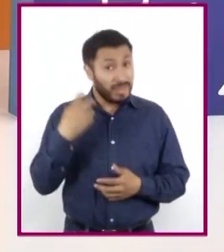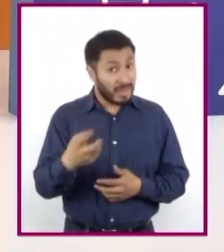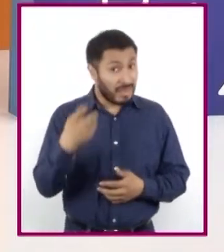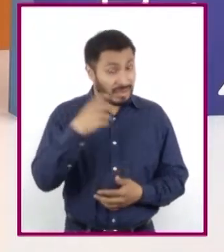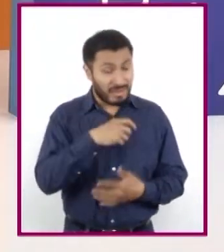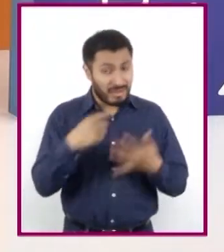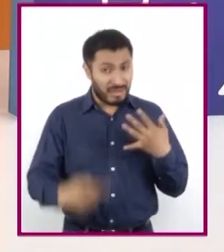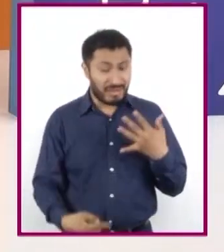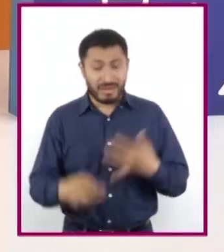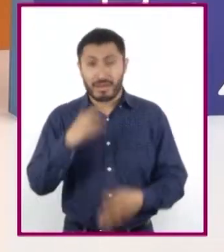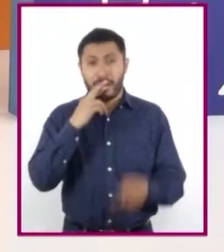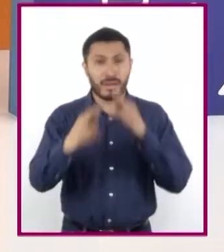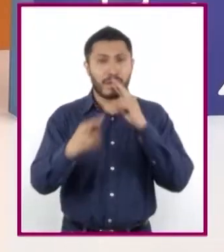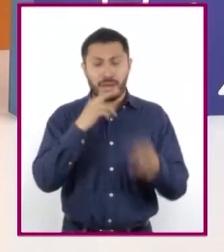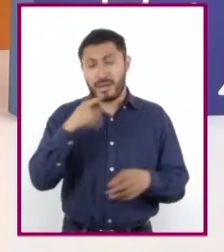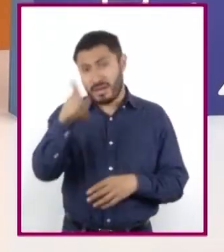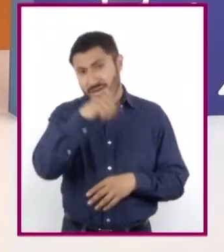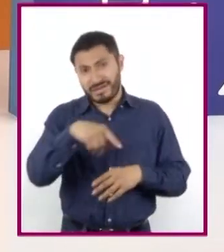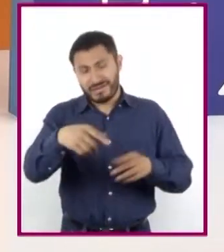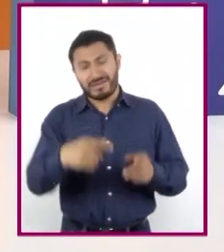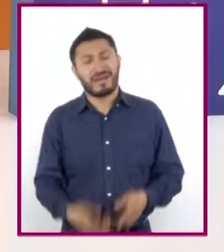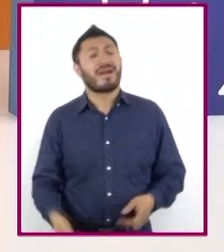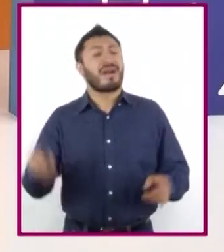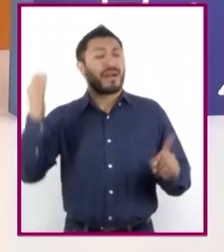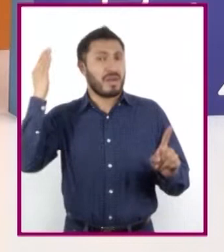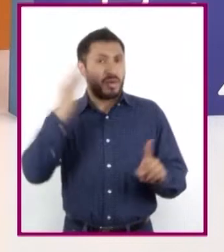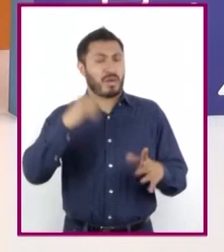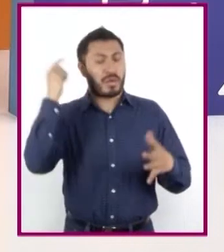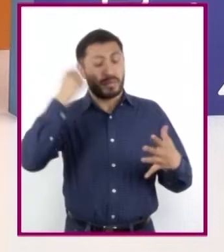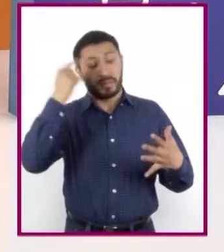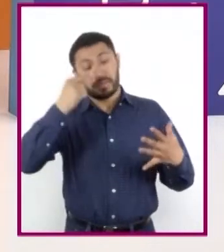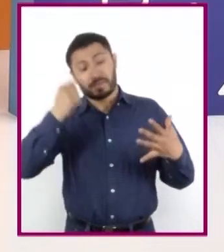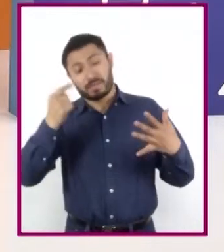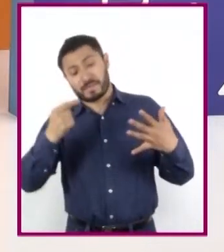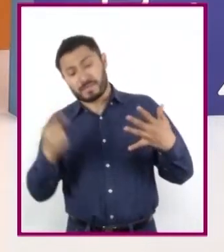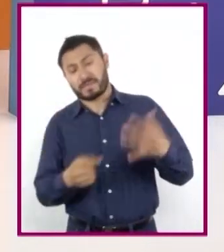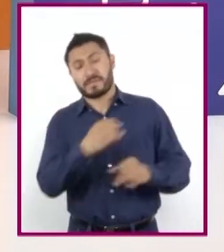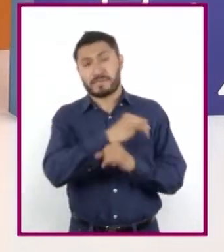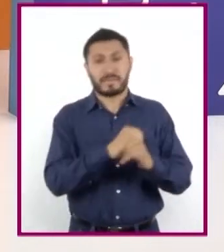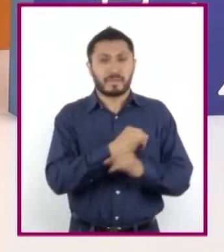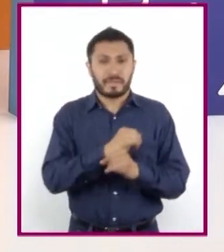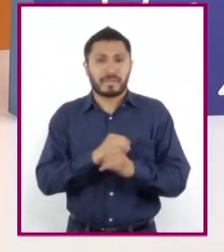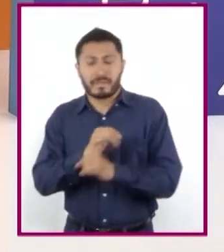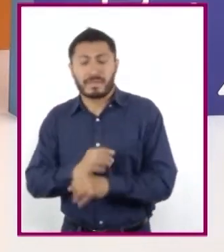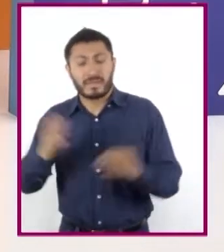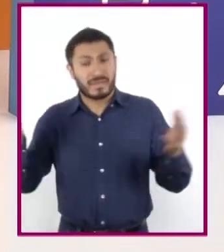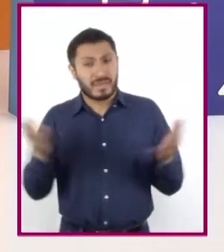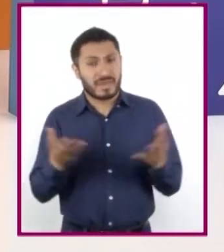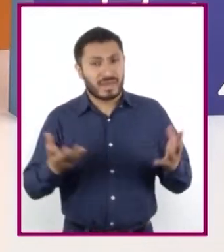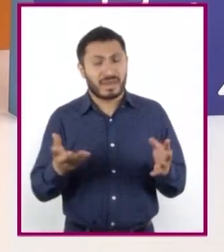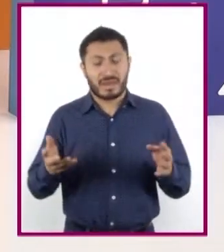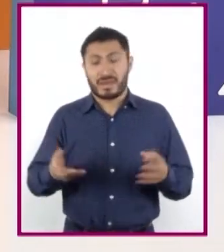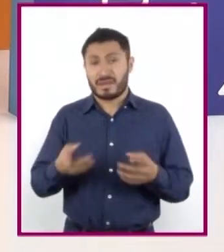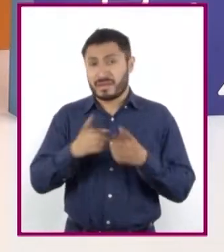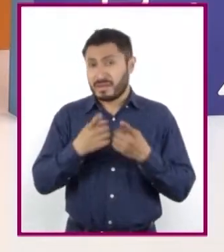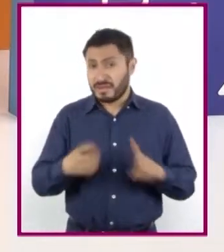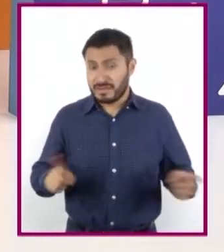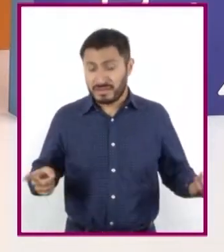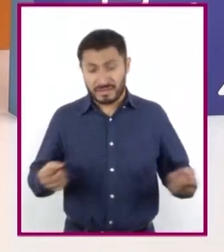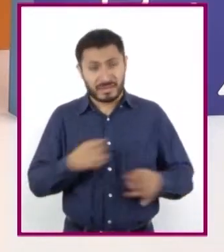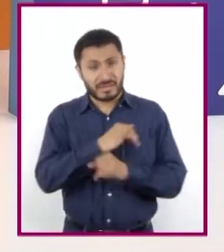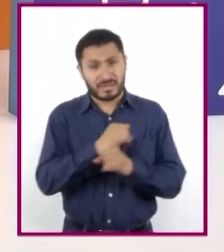respuestas podrán ir planteando sus objetivos de investigación e idear las estrategias a seguir.